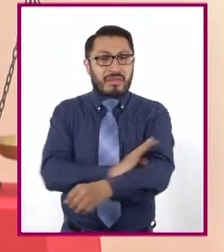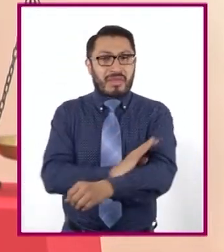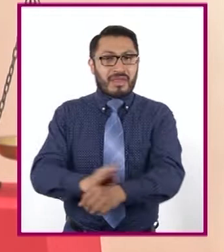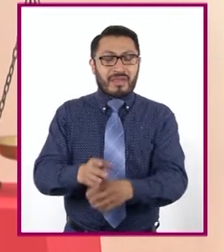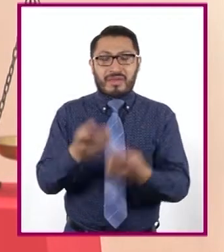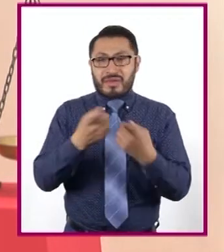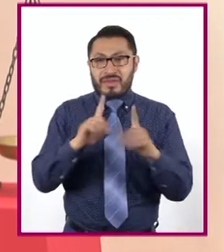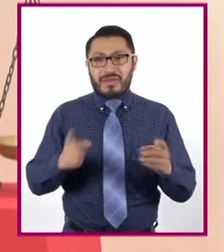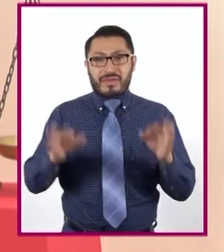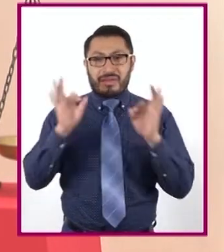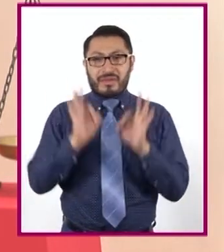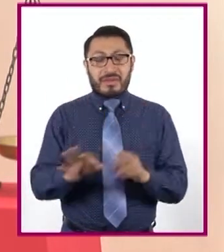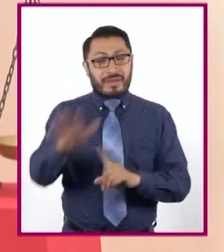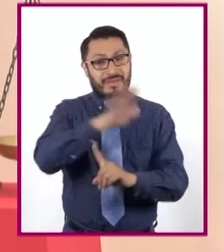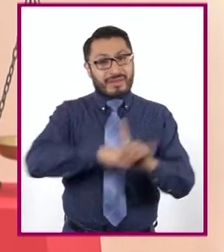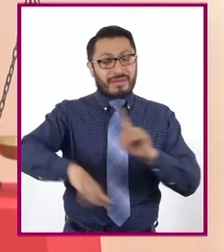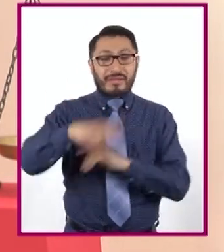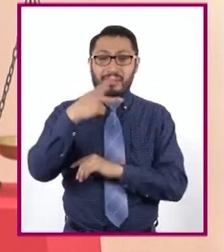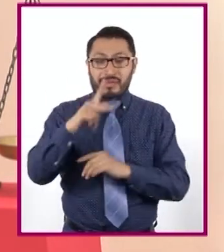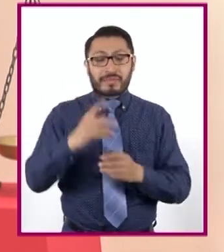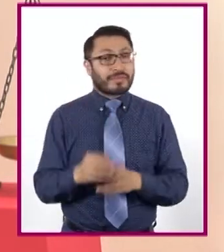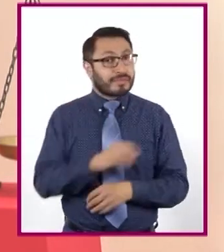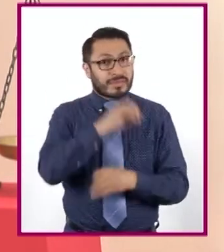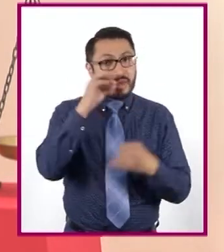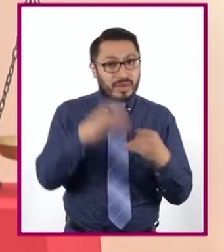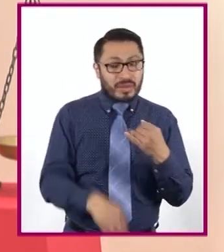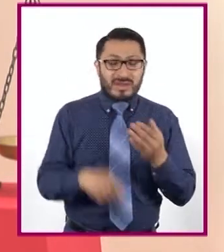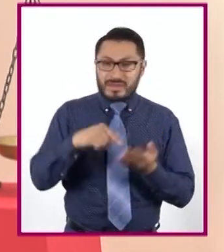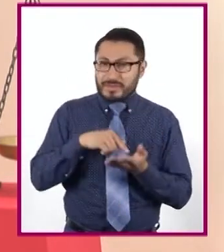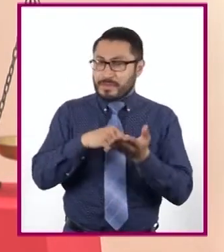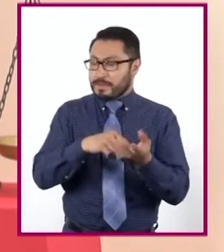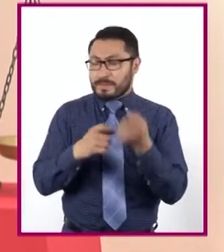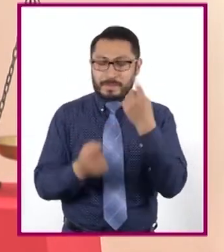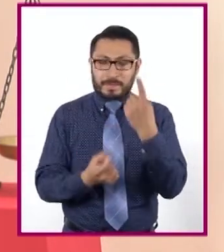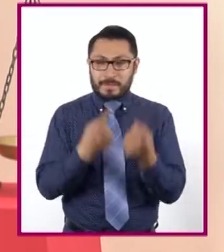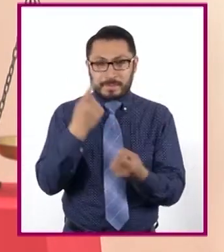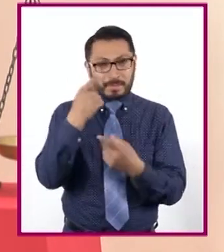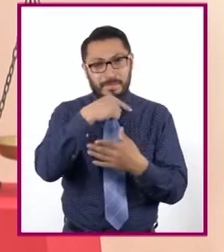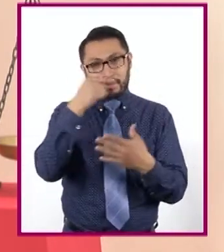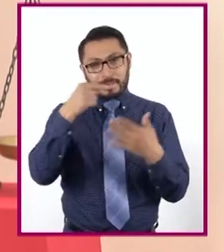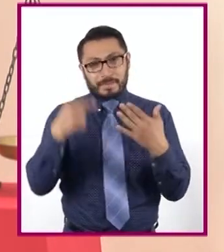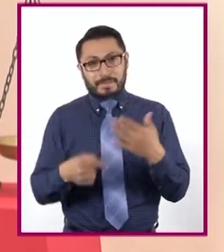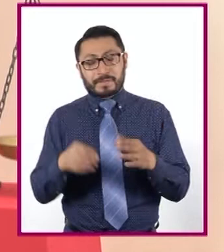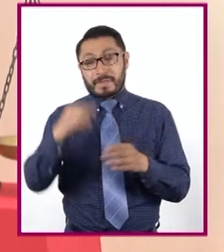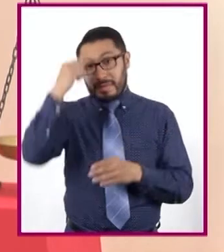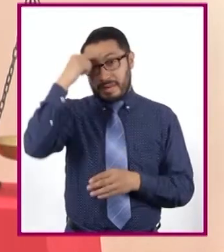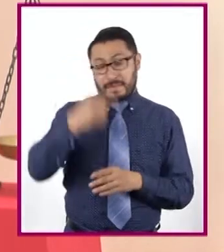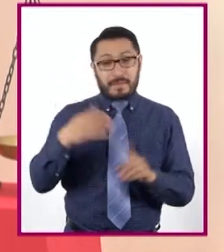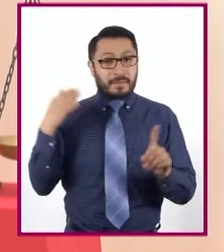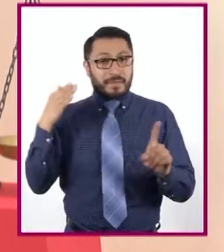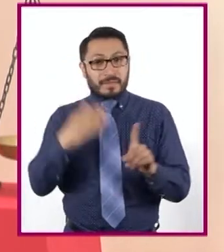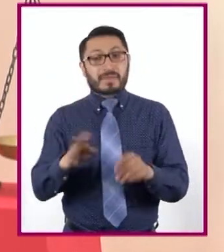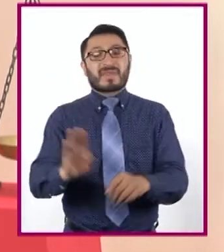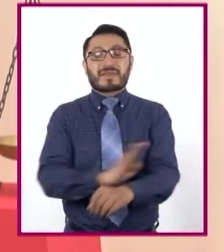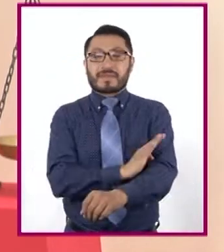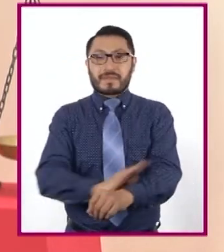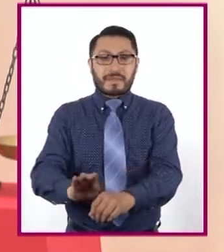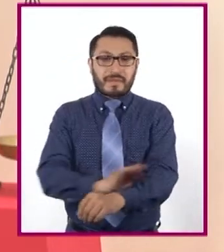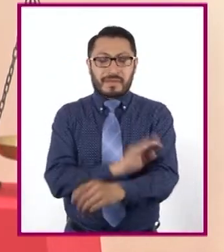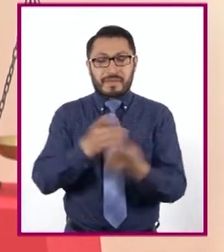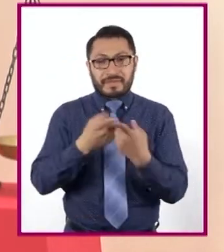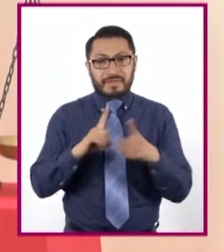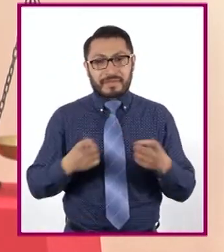localidad. Al final, podremos proponer algunas iniciativas y condiciones con la intención de favorecer su